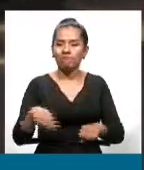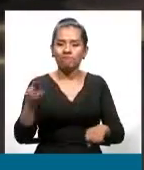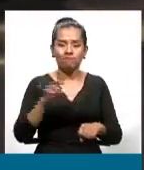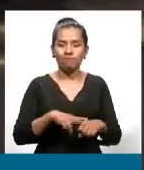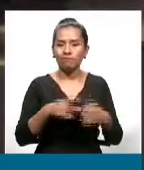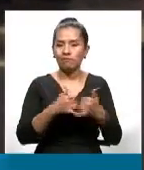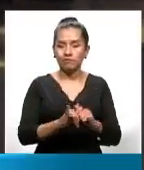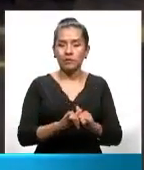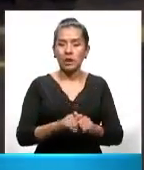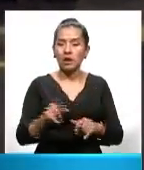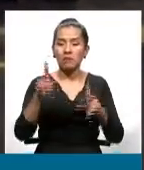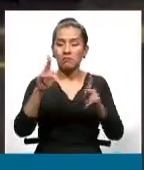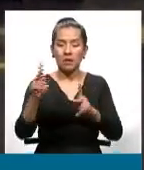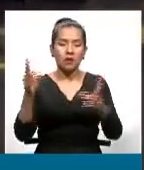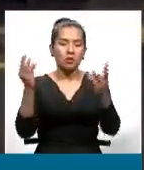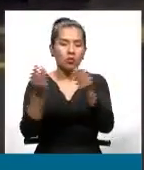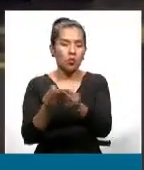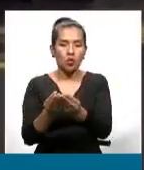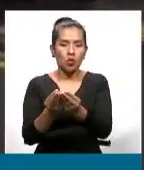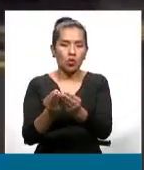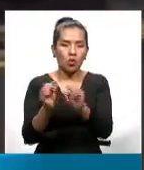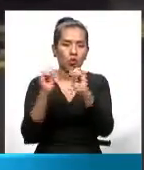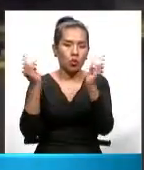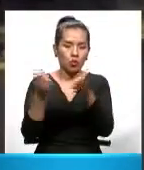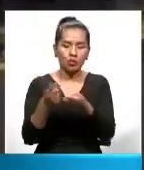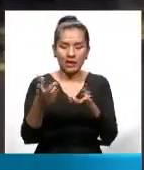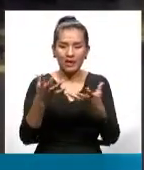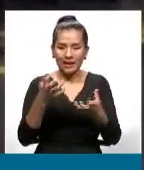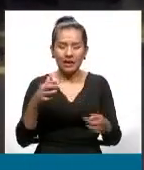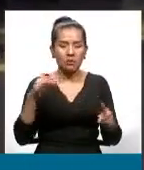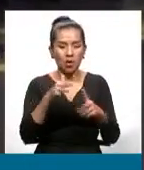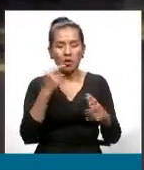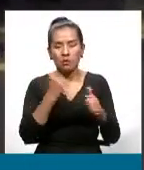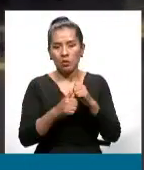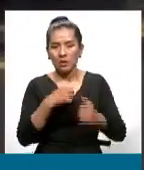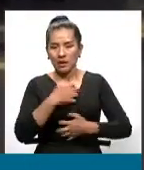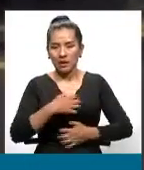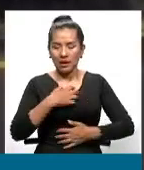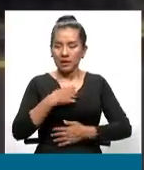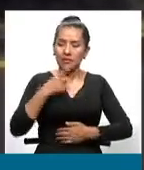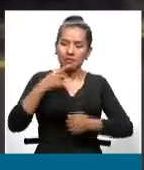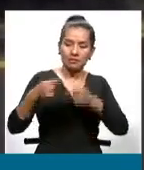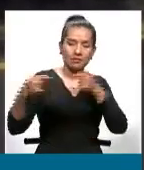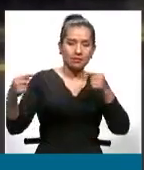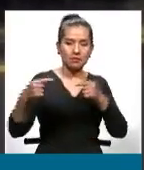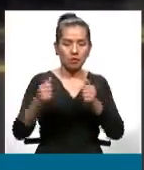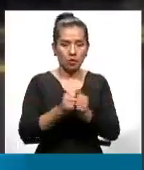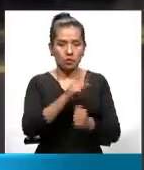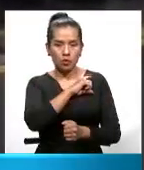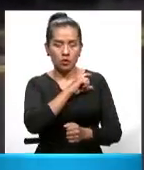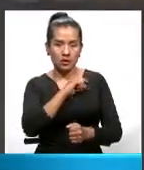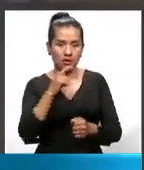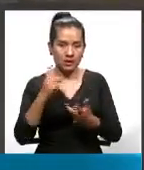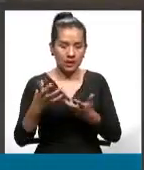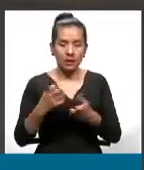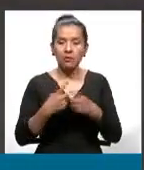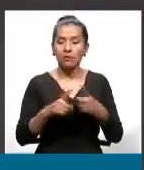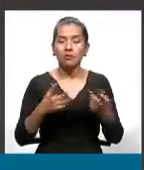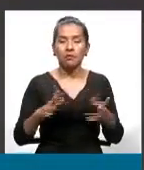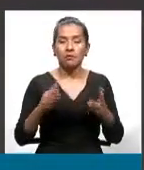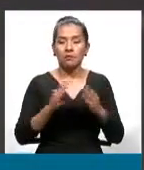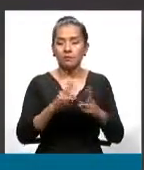muy reducido y pues están pretendiendo sí generar algún tipo de malestar con la policía. Sin embargo, pues el contingente que